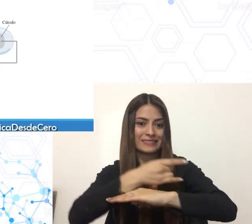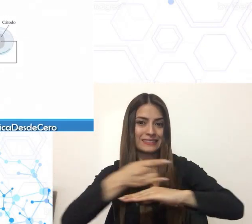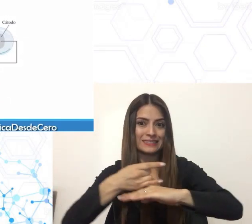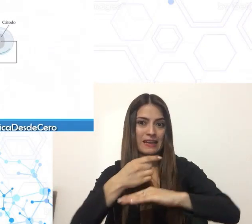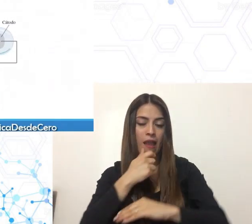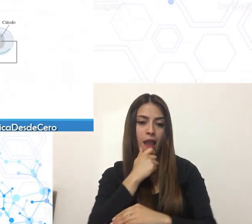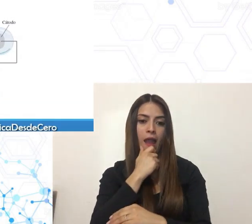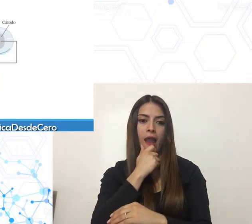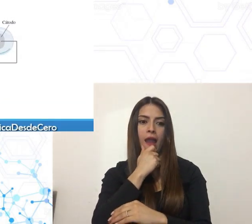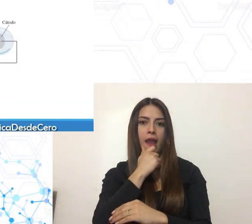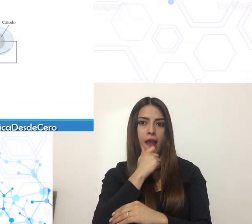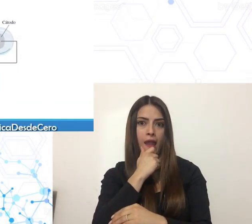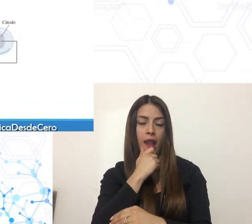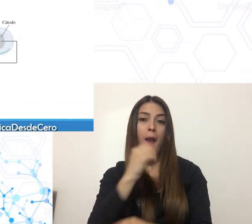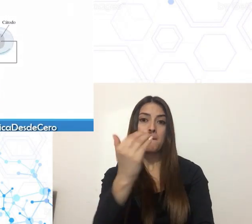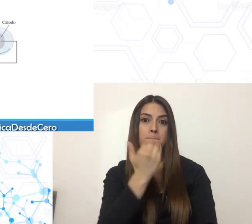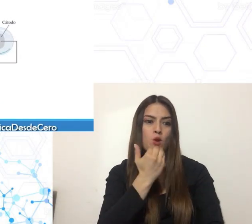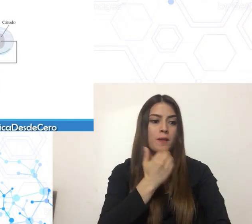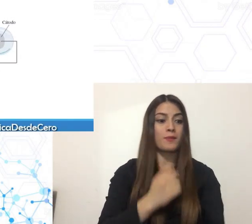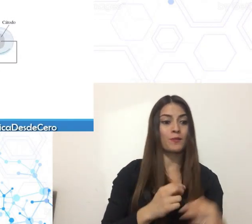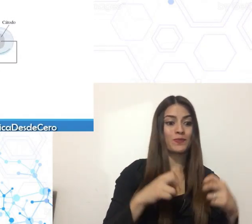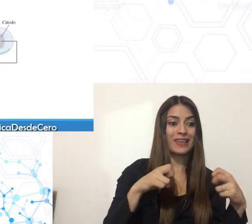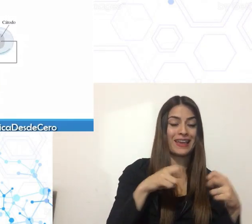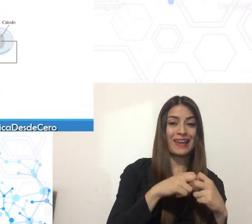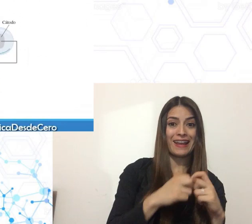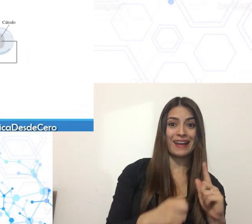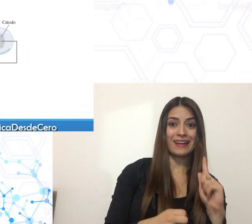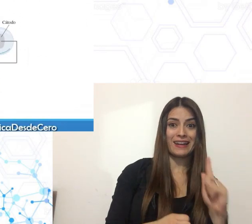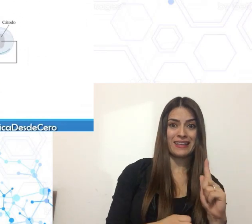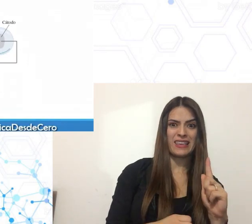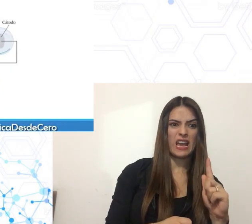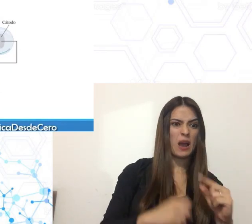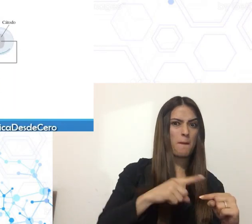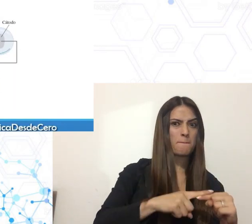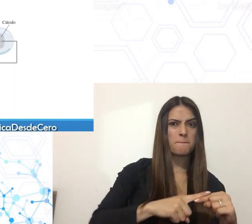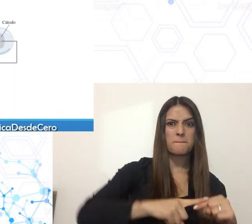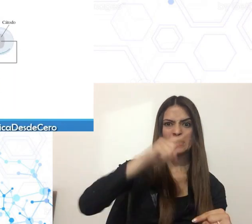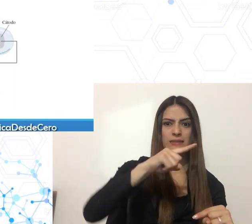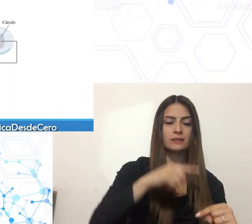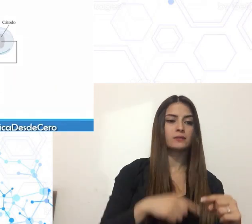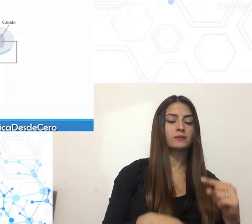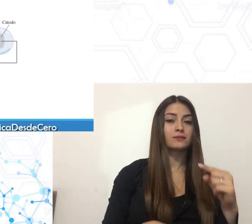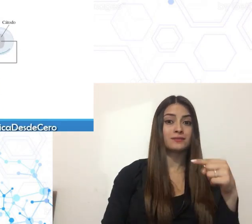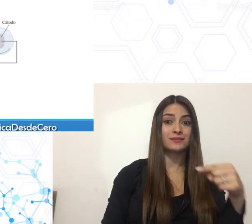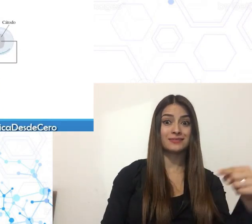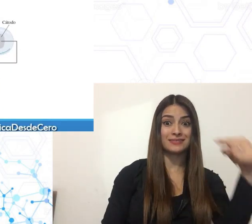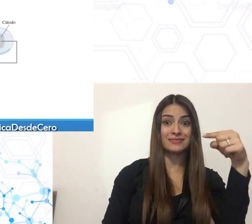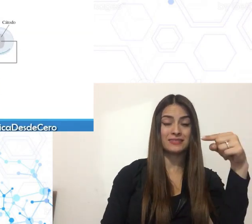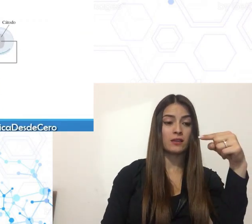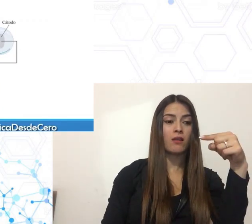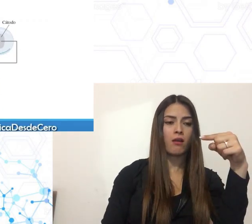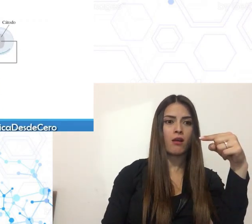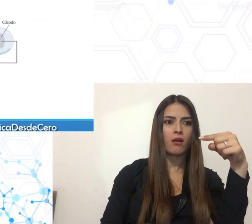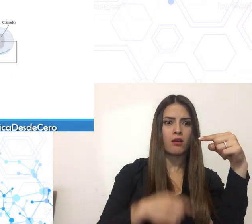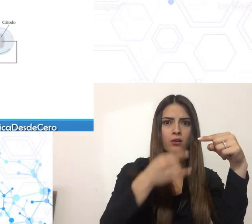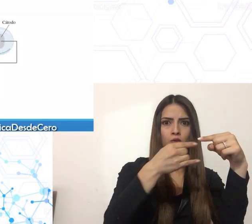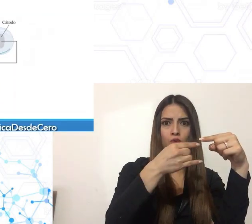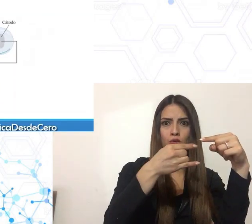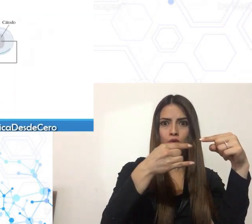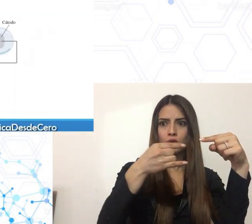Si se ponía entonces una fuente de alto voltaje que saliera del cátodo,